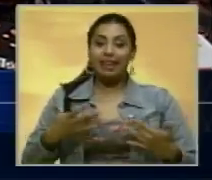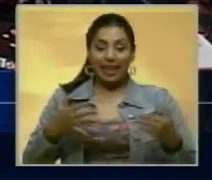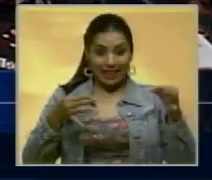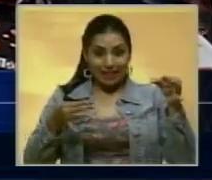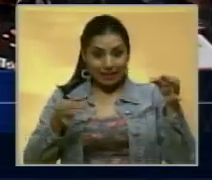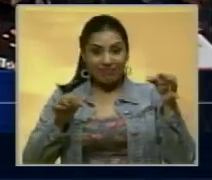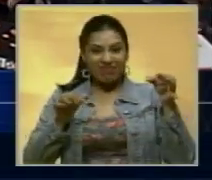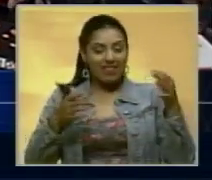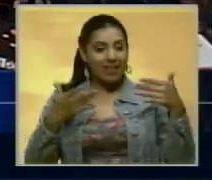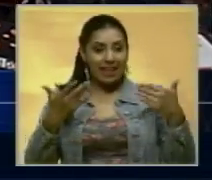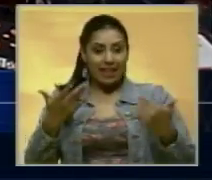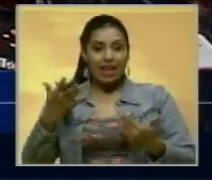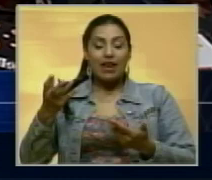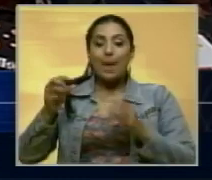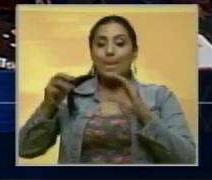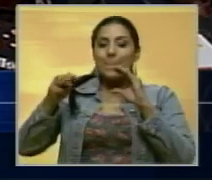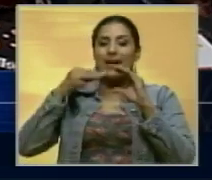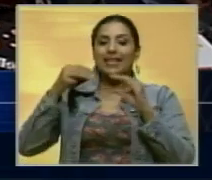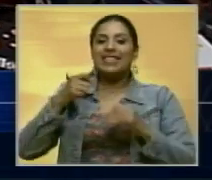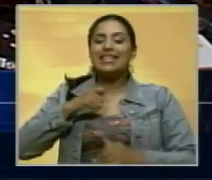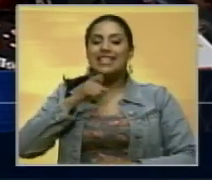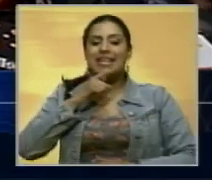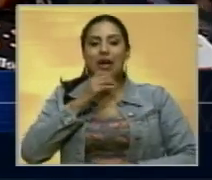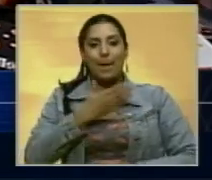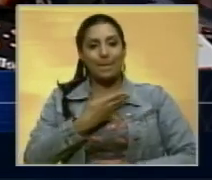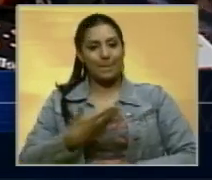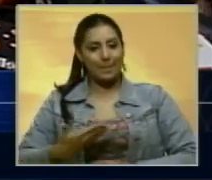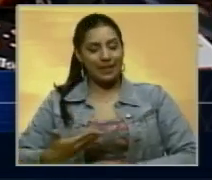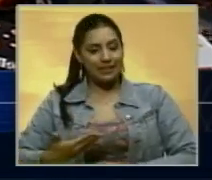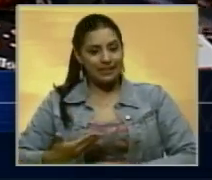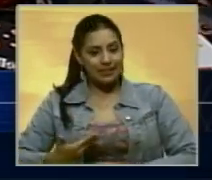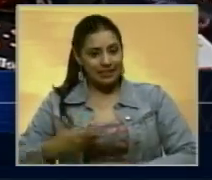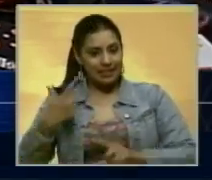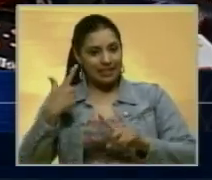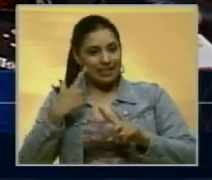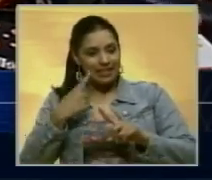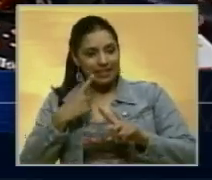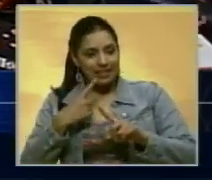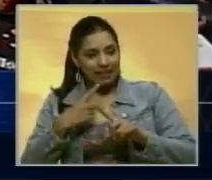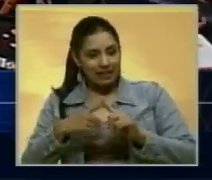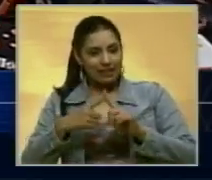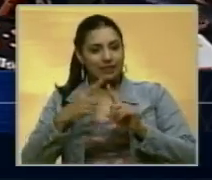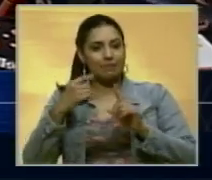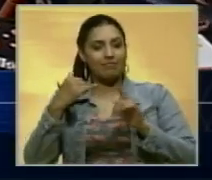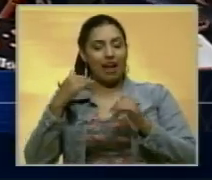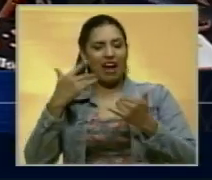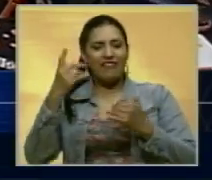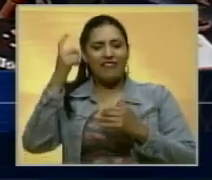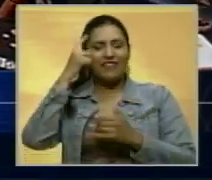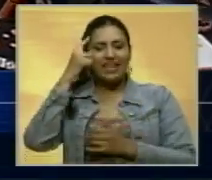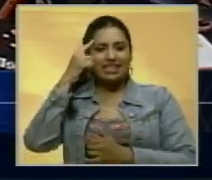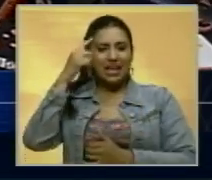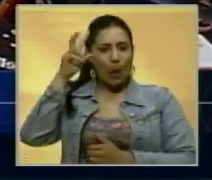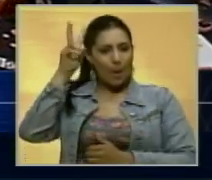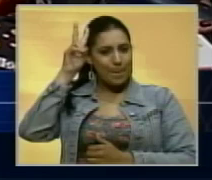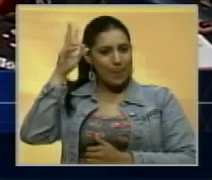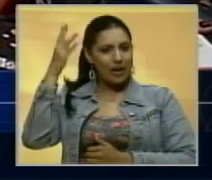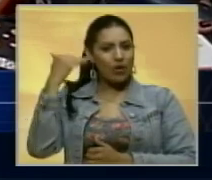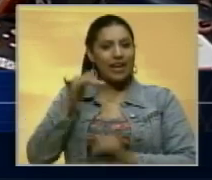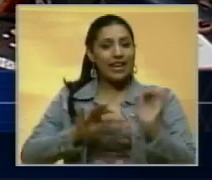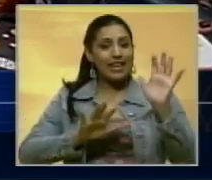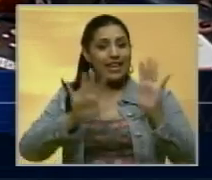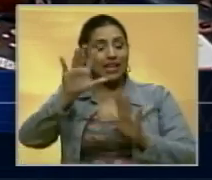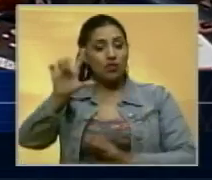Aquí está esta carta que me envió el presidente Samper, fechada en Quito el 15 de